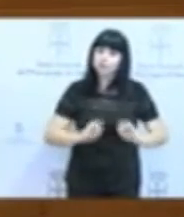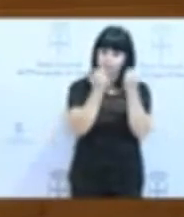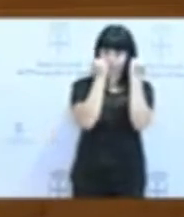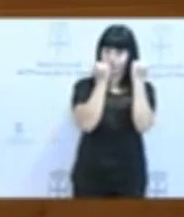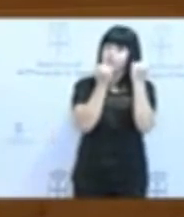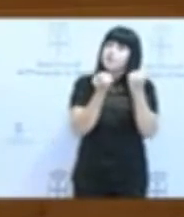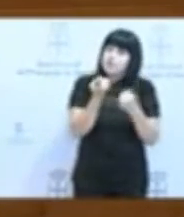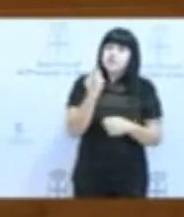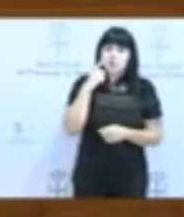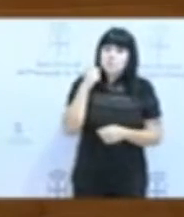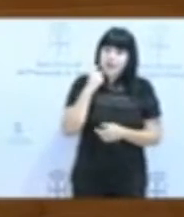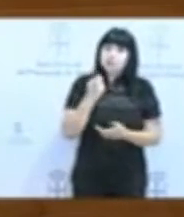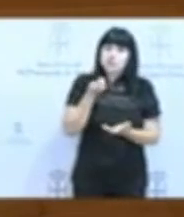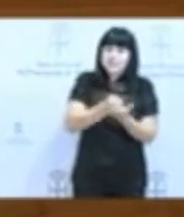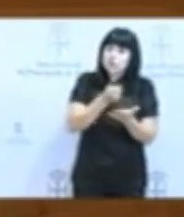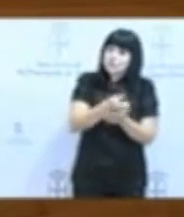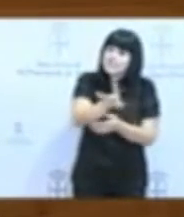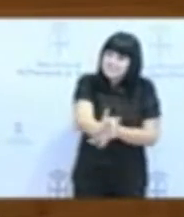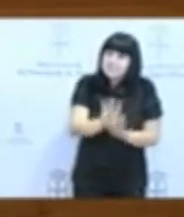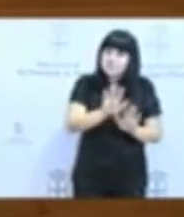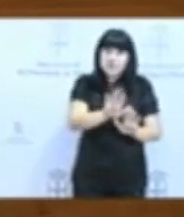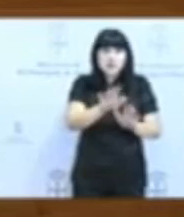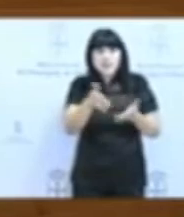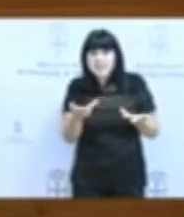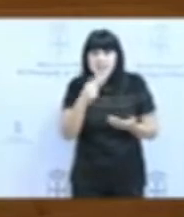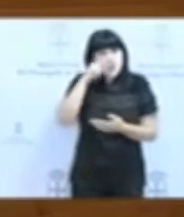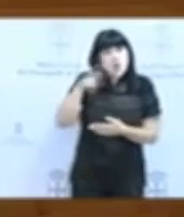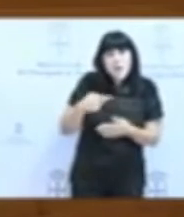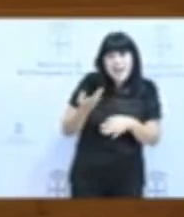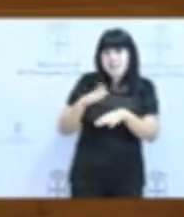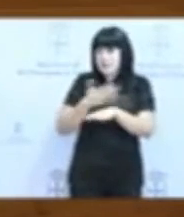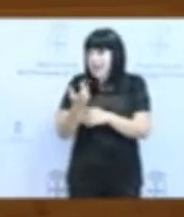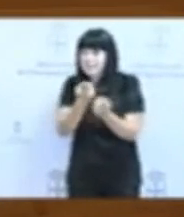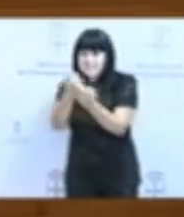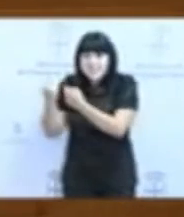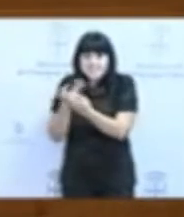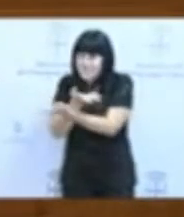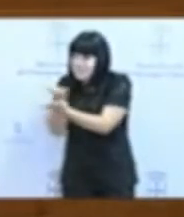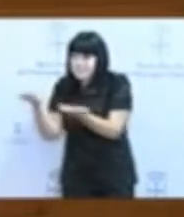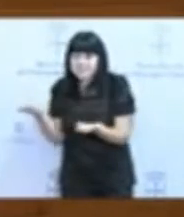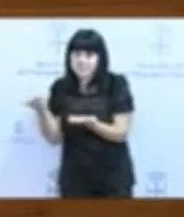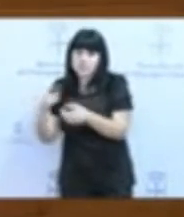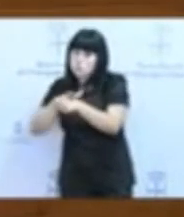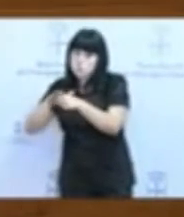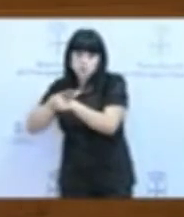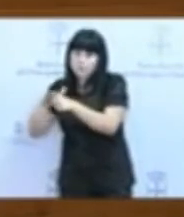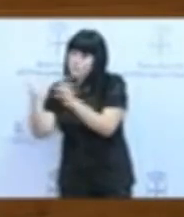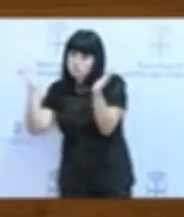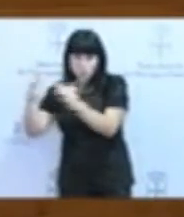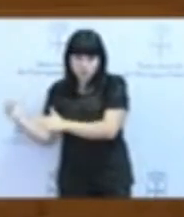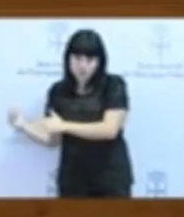valores que son los que cotizan, pero que son muy poco útiles para satisfacer necesidades como las que acabo de decir, de la sostenibilidad de la